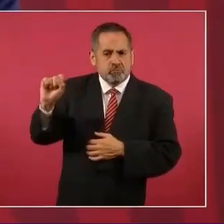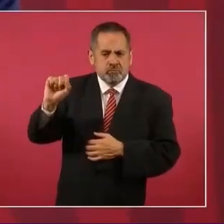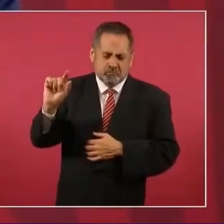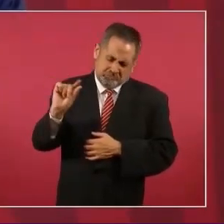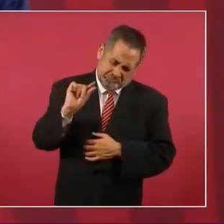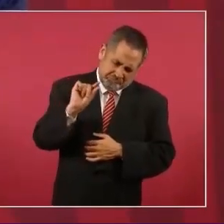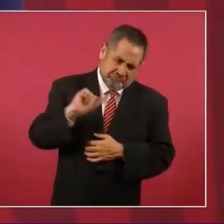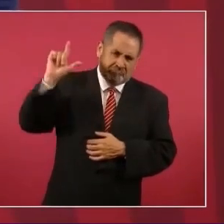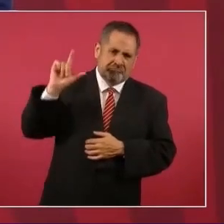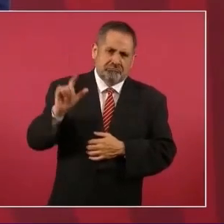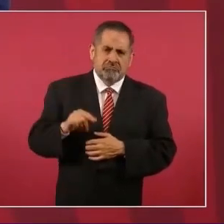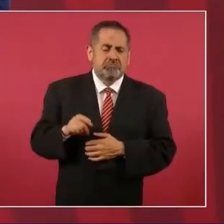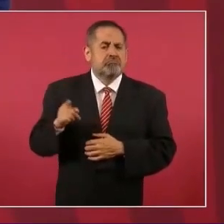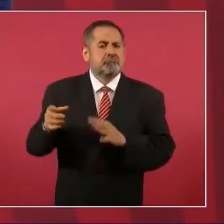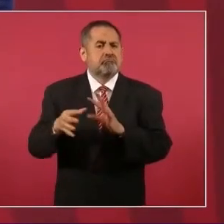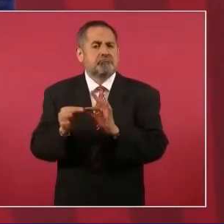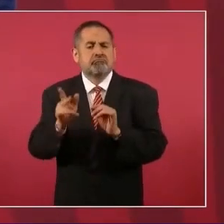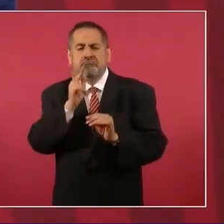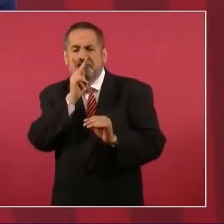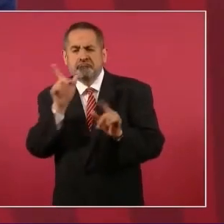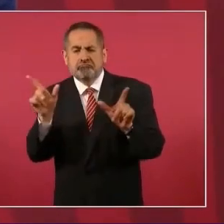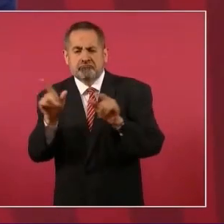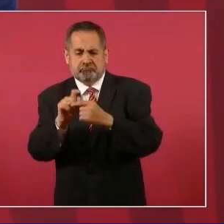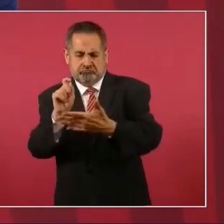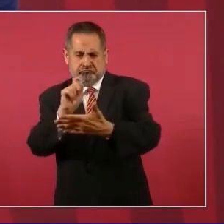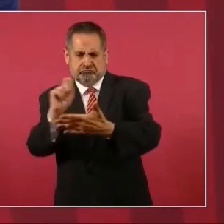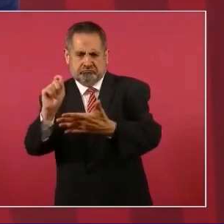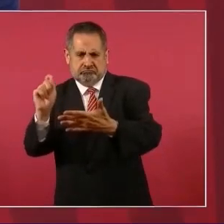que haya dicho en unas cuantas palabras